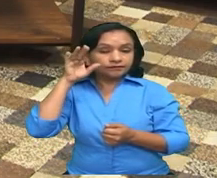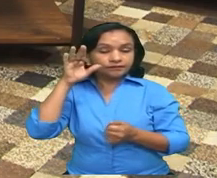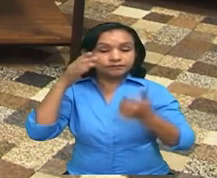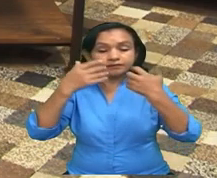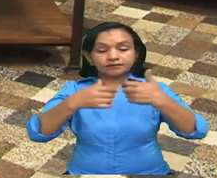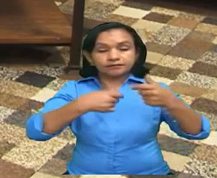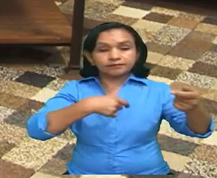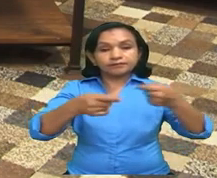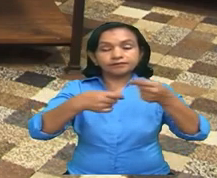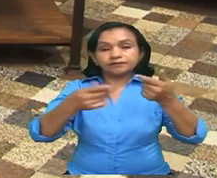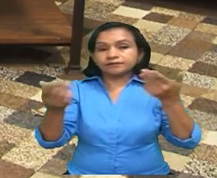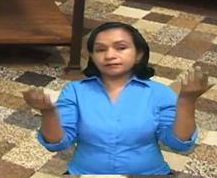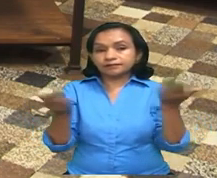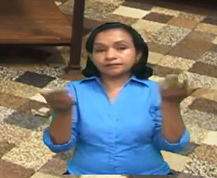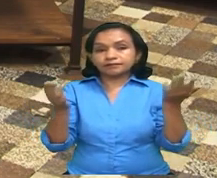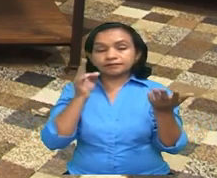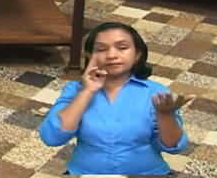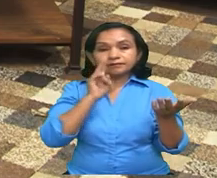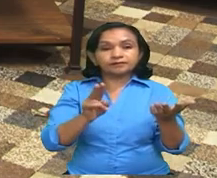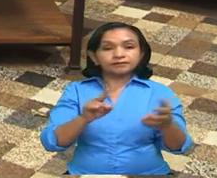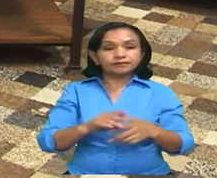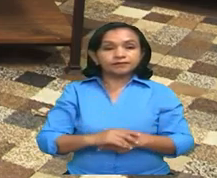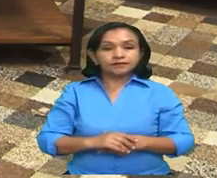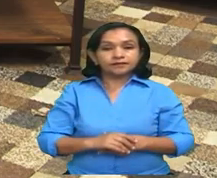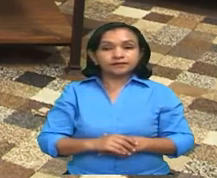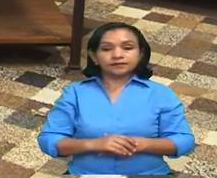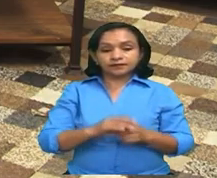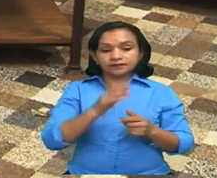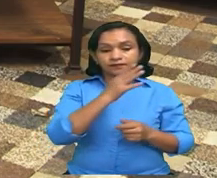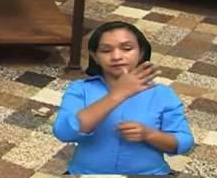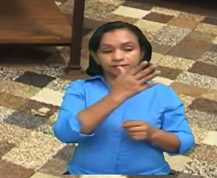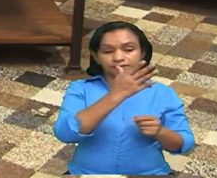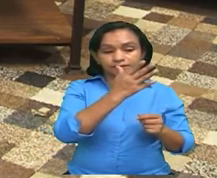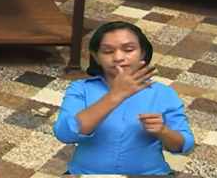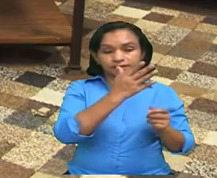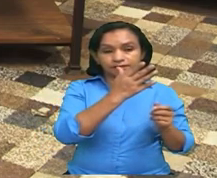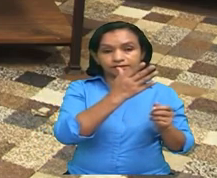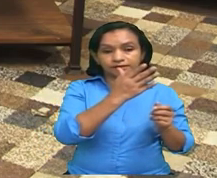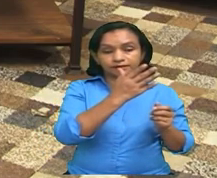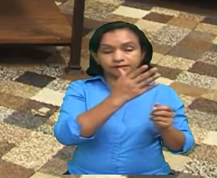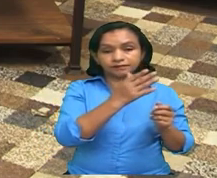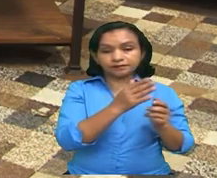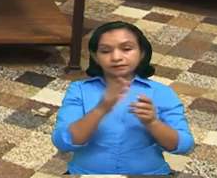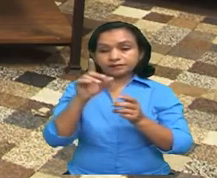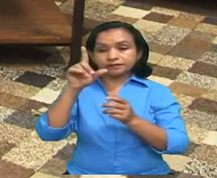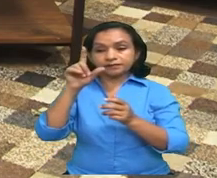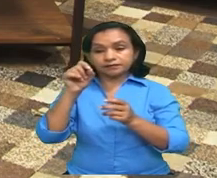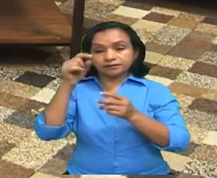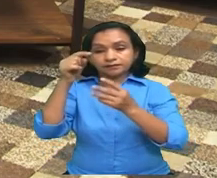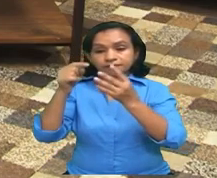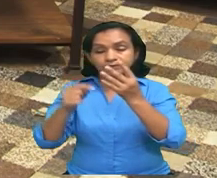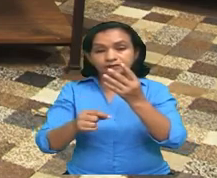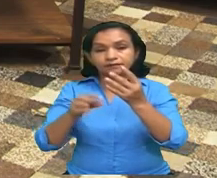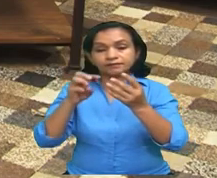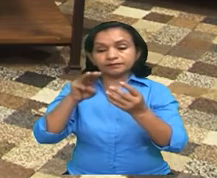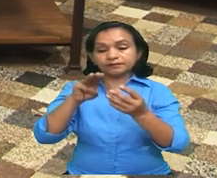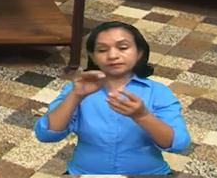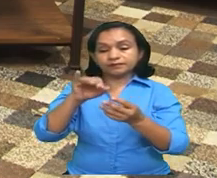como gobierno, en alianza con la empresa privada y en particular pues